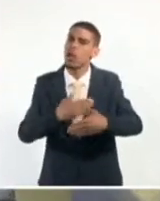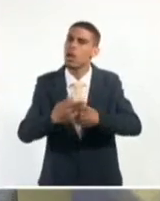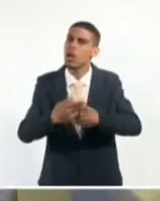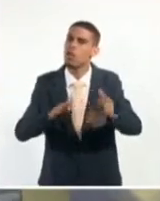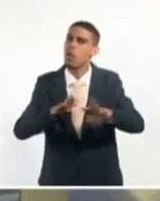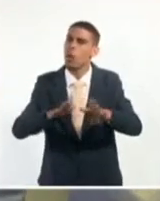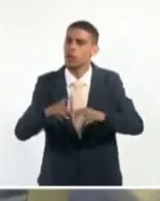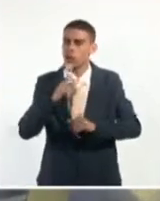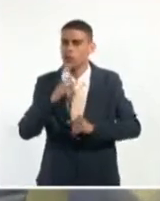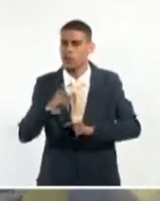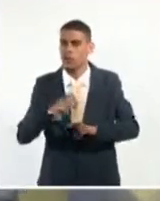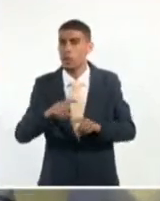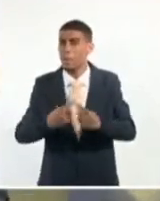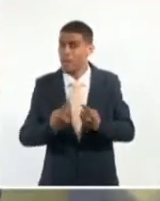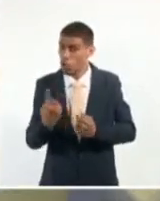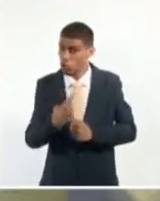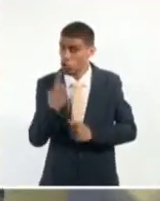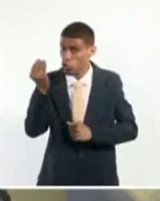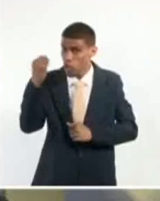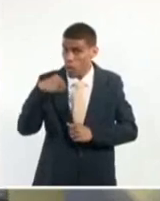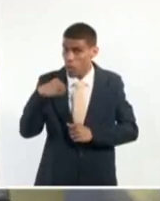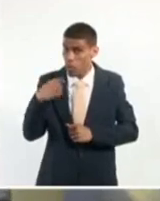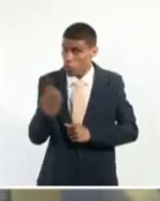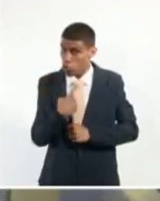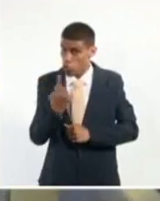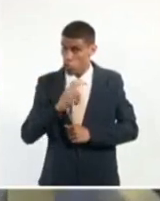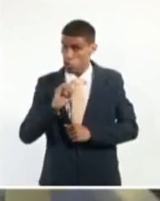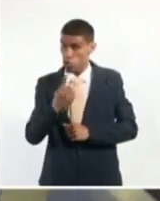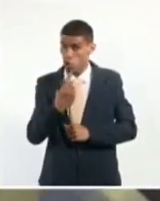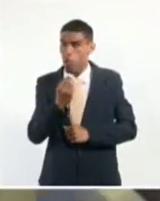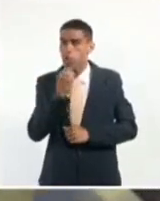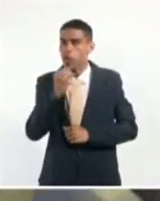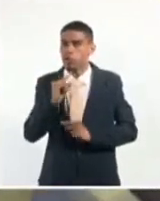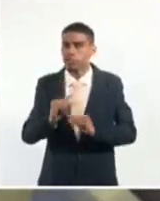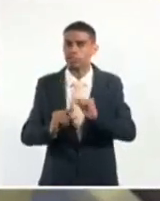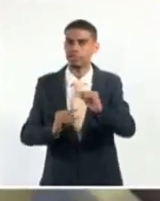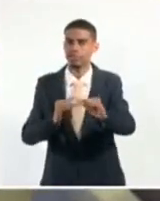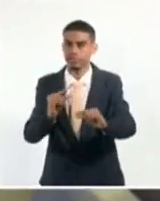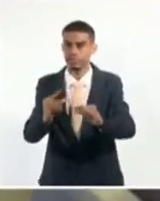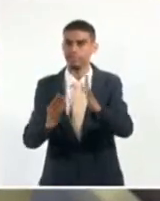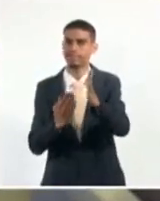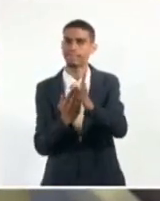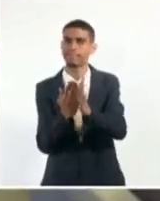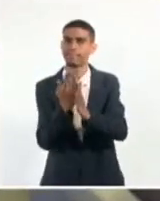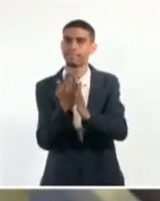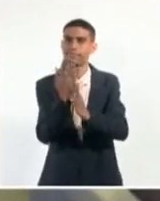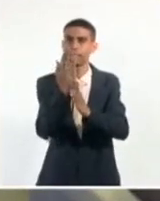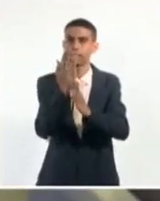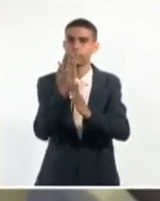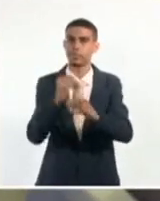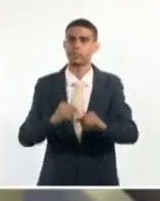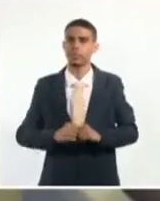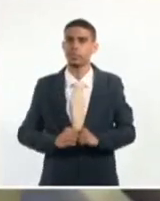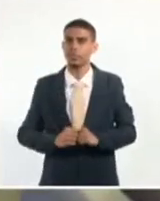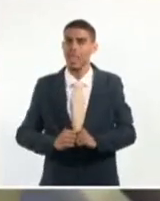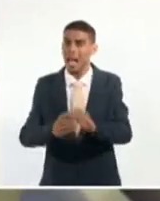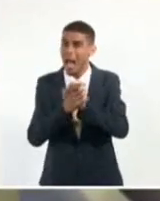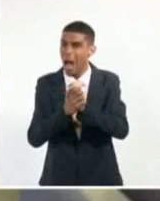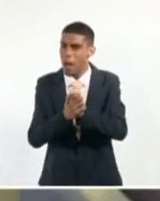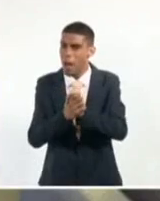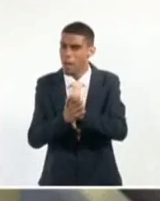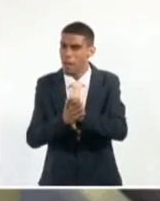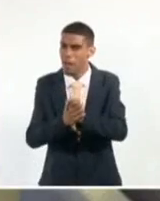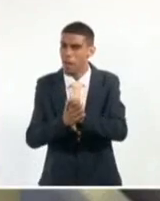momentos duros, pero con la convicción de que nosotros podemos avanzar, de que nosotros podemos salir adelante, que con amigos así nosotros podemos superar